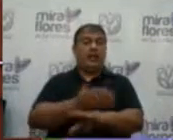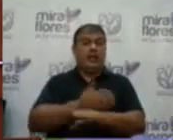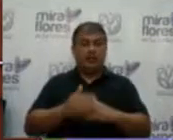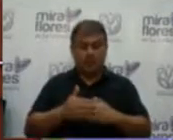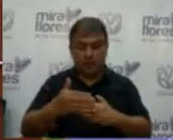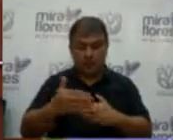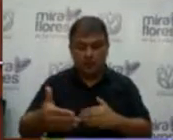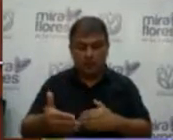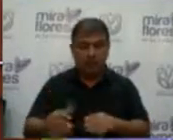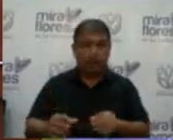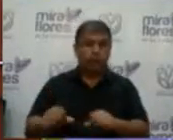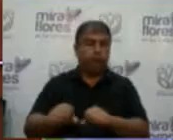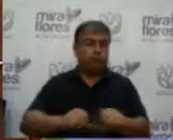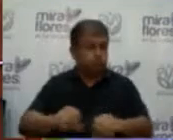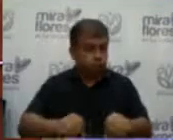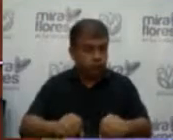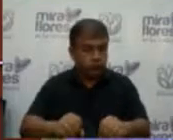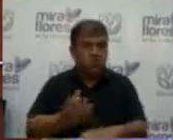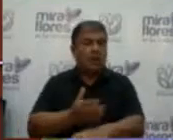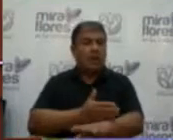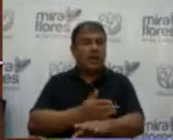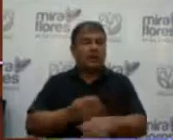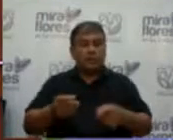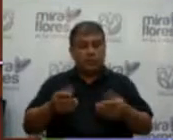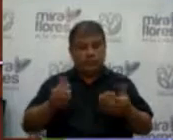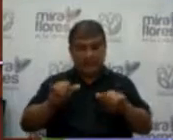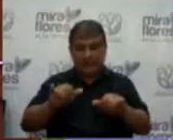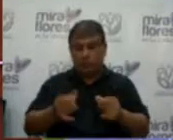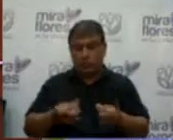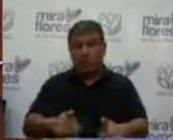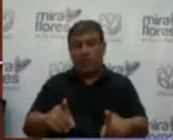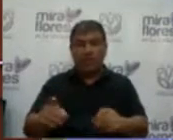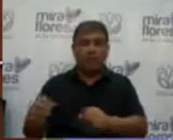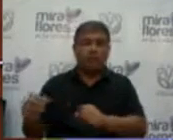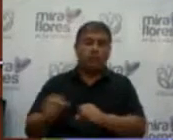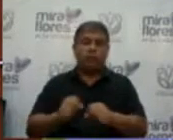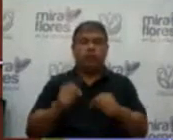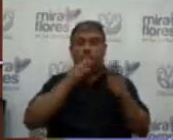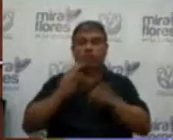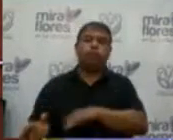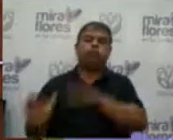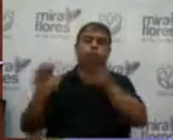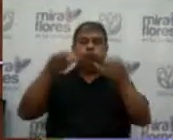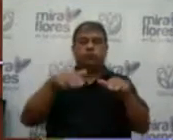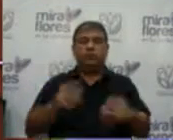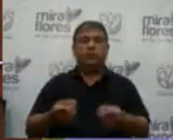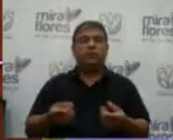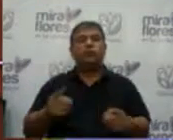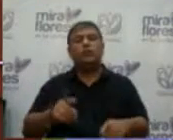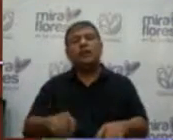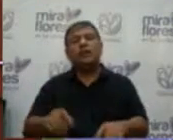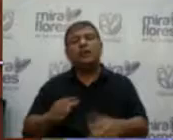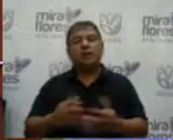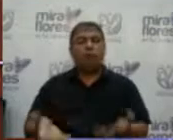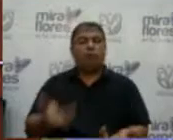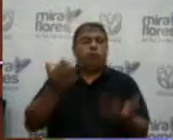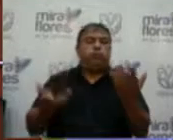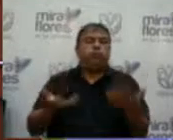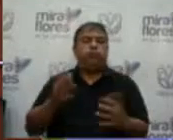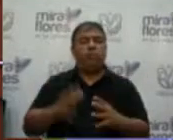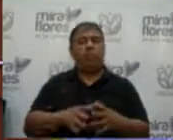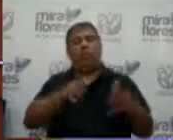después de un sismo, qué hacer antes, durante y después de un tsunami, qué hacer antes, durante y después de un incendio